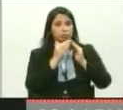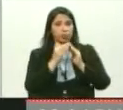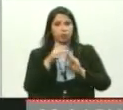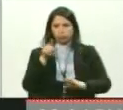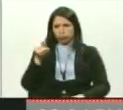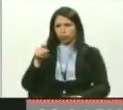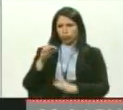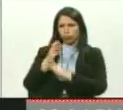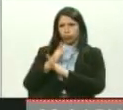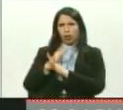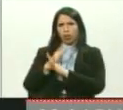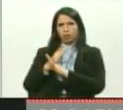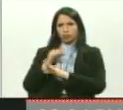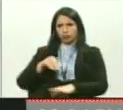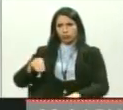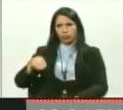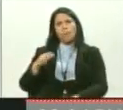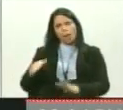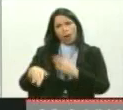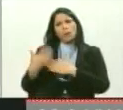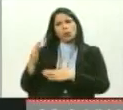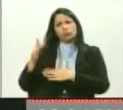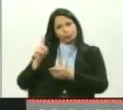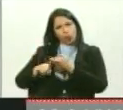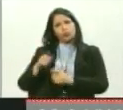Silvia? Vamos a jugar ludo.